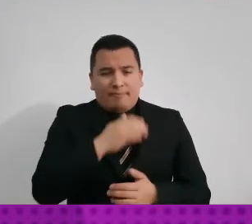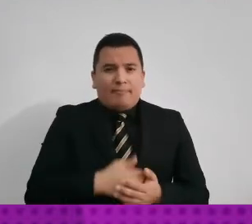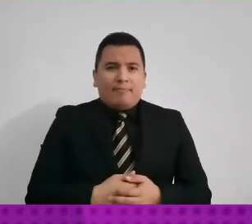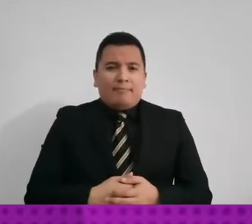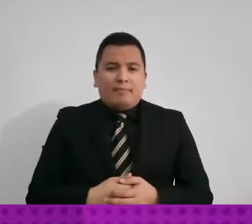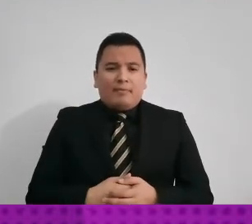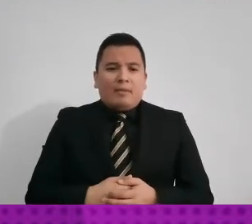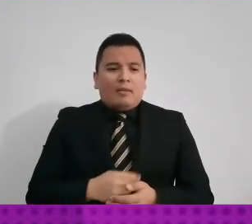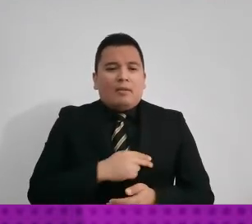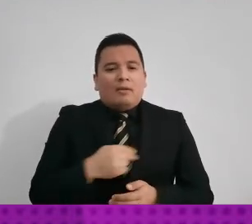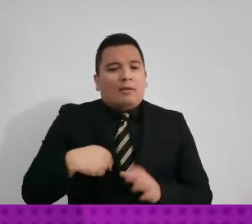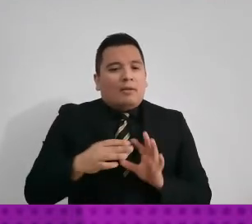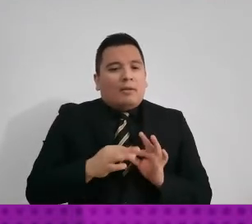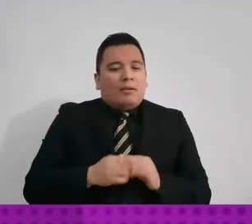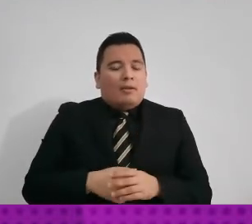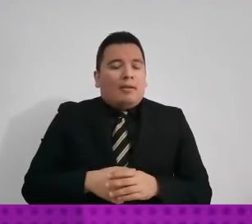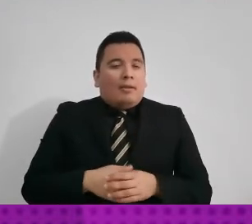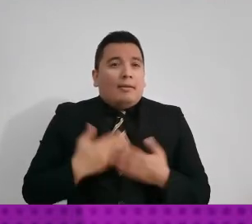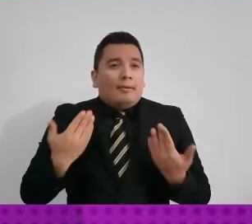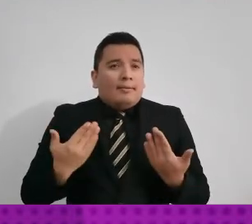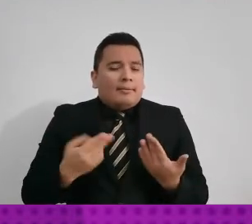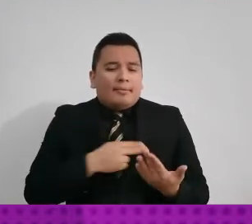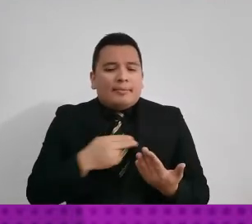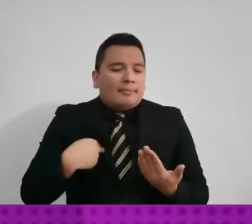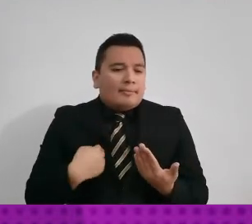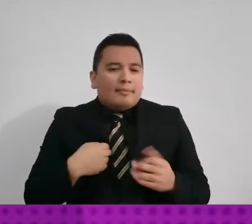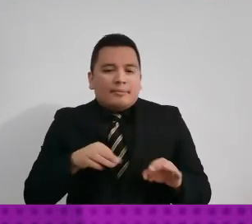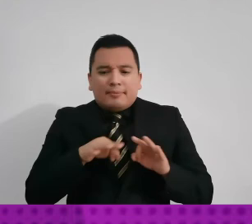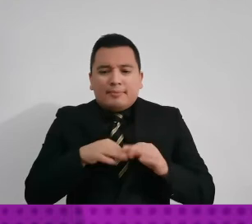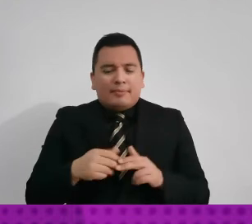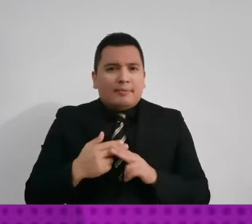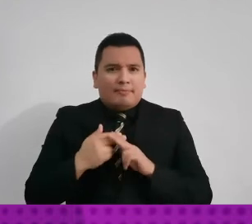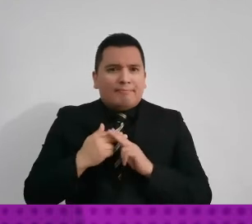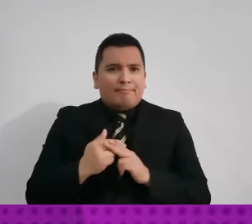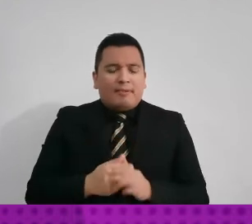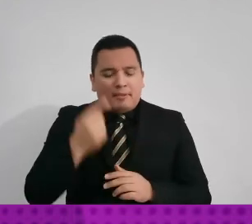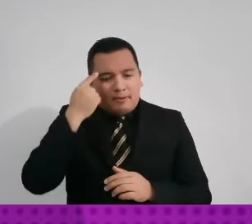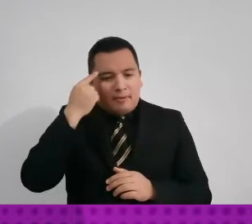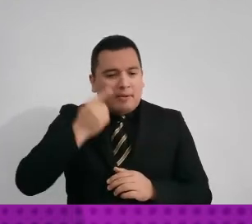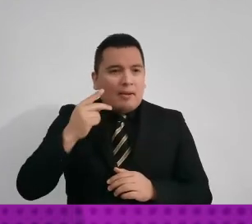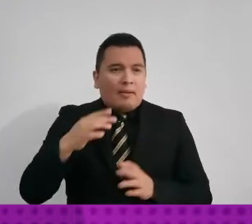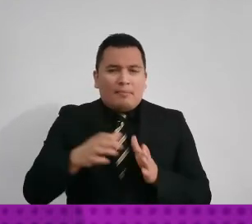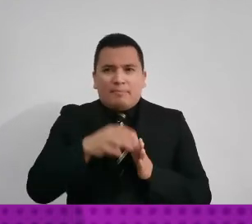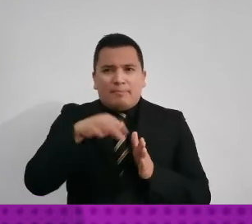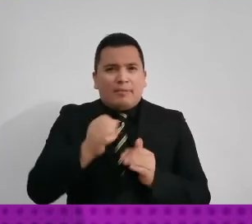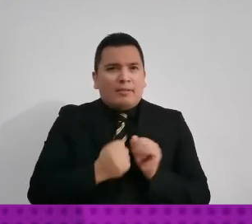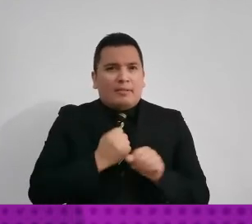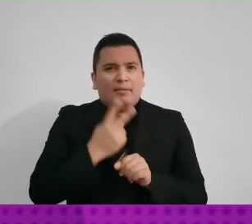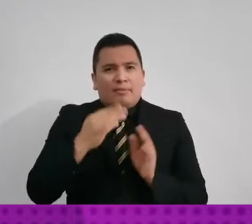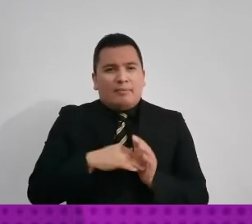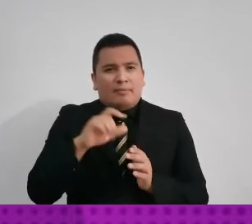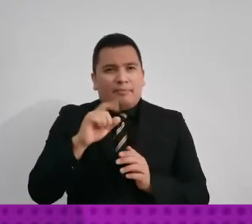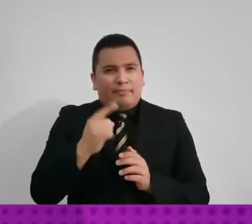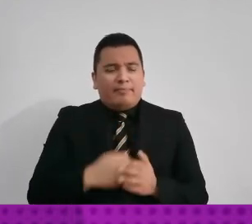diputaciones locales en Coahuila, y como ya hemos mencionado, bueno, pues ya estamos trabajando desde hace algunas semanas en la organización del